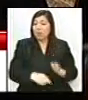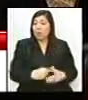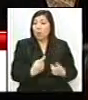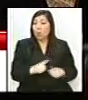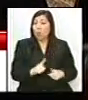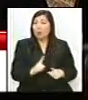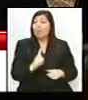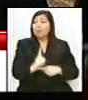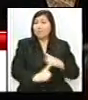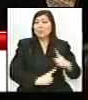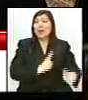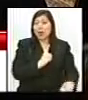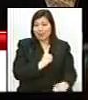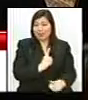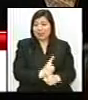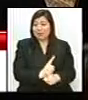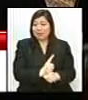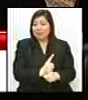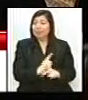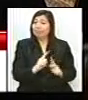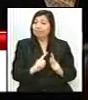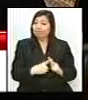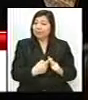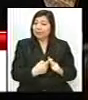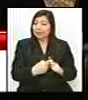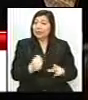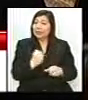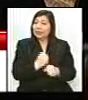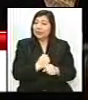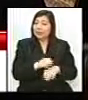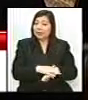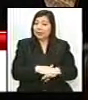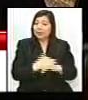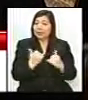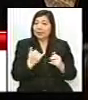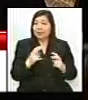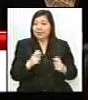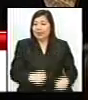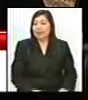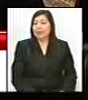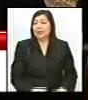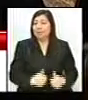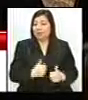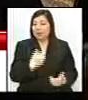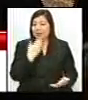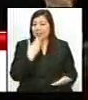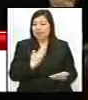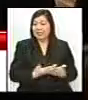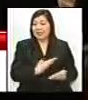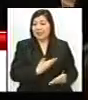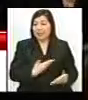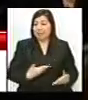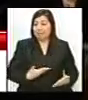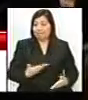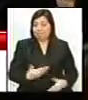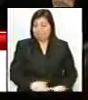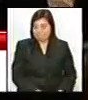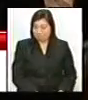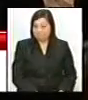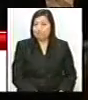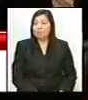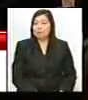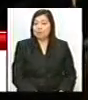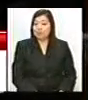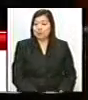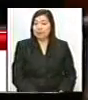el próximo año, para que empiecen ya a trabajarse este DPA de Vila Vila. Gracias, presidente. Se da la bienvenida